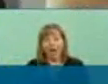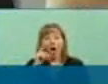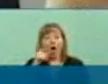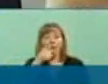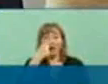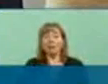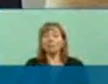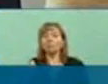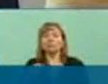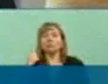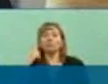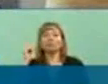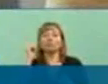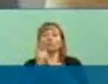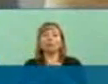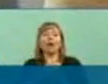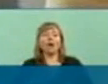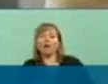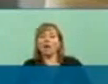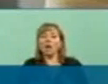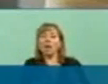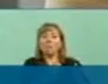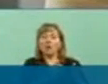el que marcaba un camino